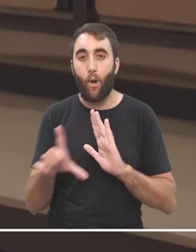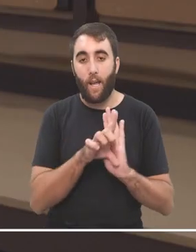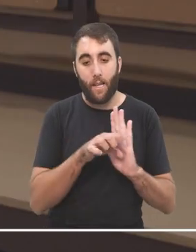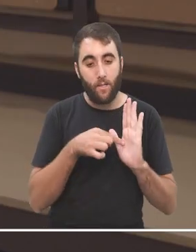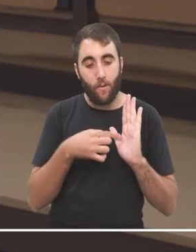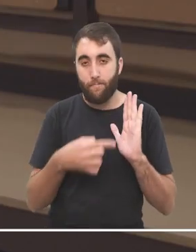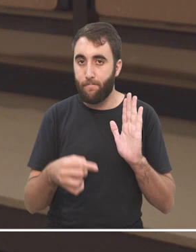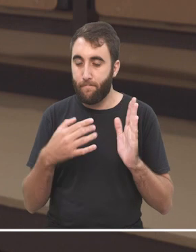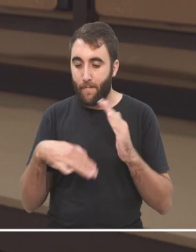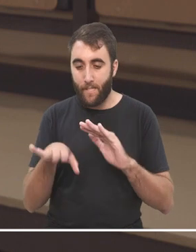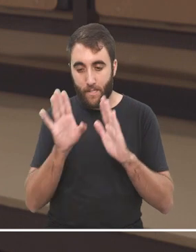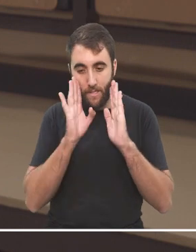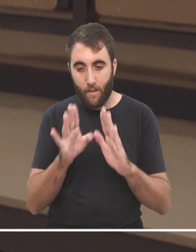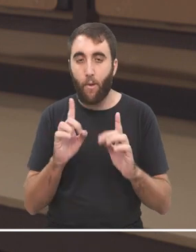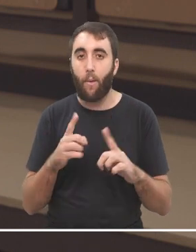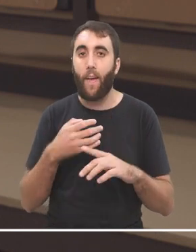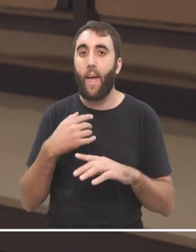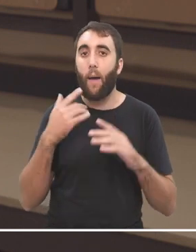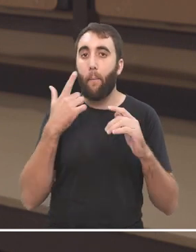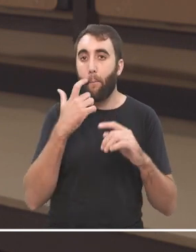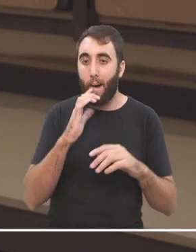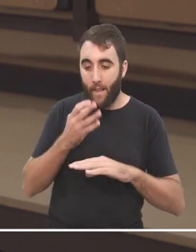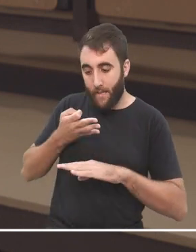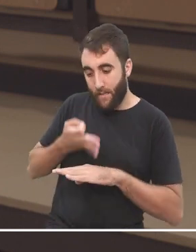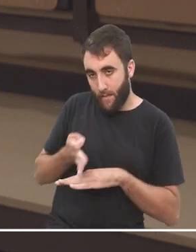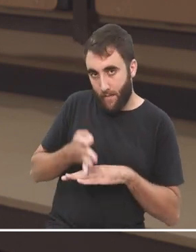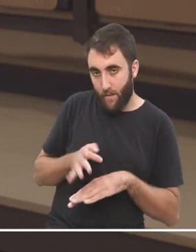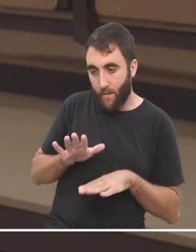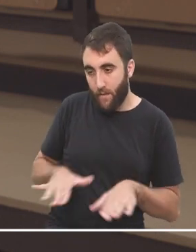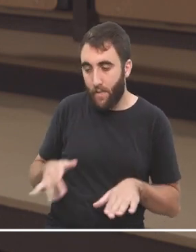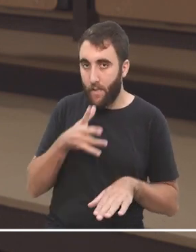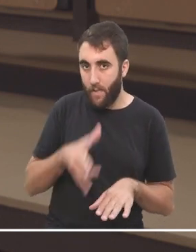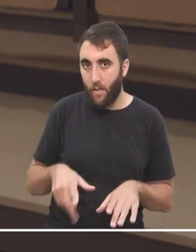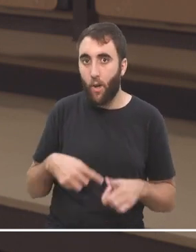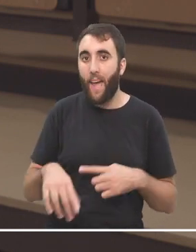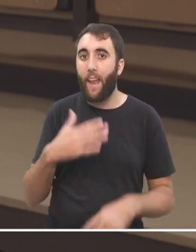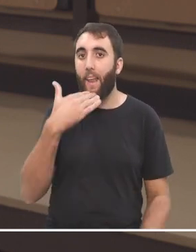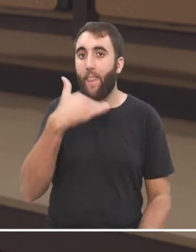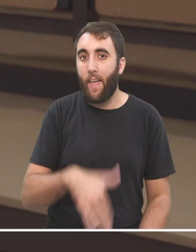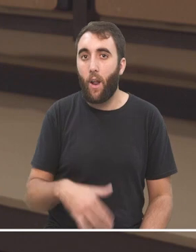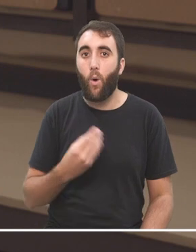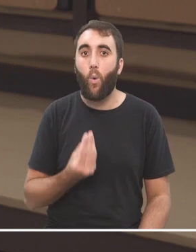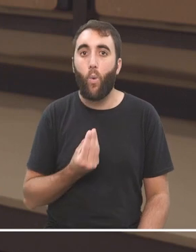legislación, pero también la educación de los padres a la hora de entender cuáles son los